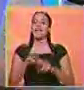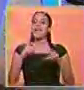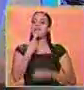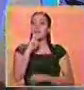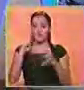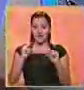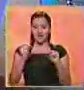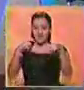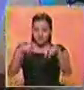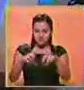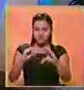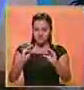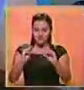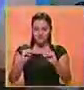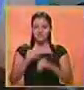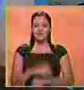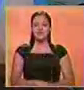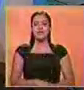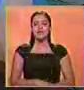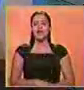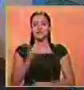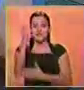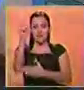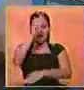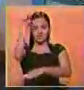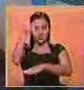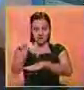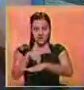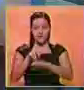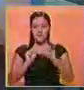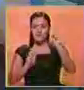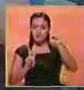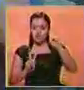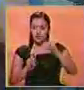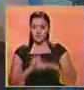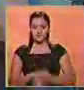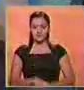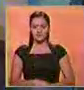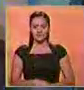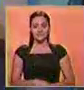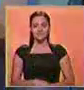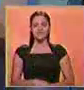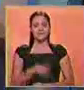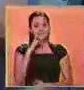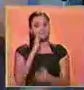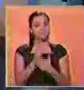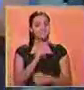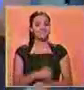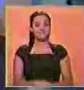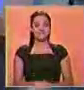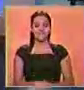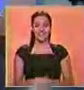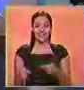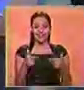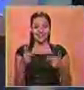Manuel Villalba, el expresidente de la Comisión de Medios de la Asamblea Nacional por el PSUV. Será más adelante. Julián Alzada. Estamos.